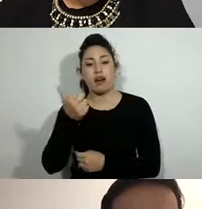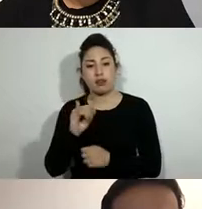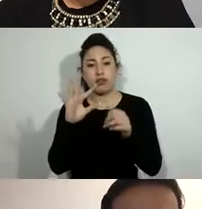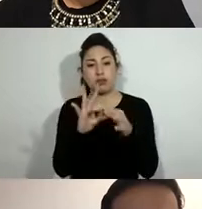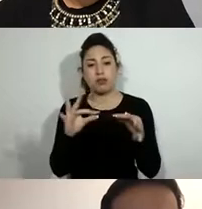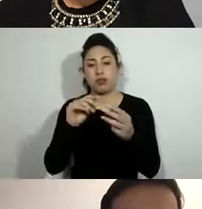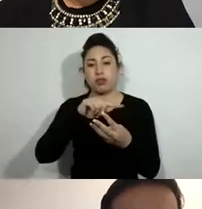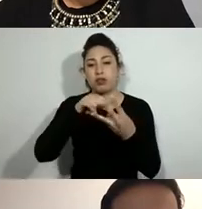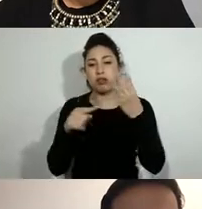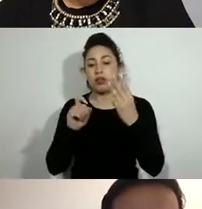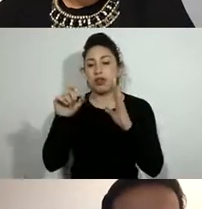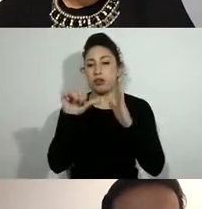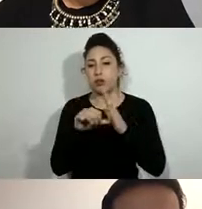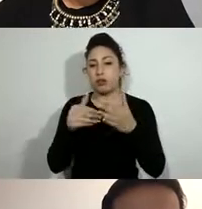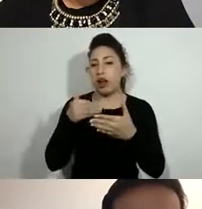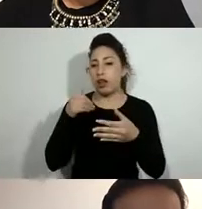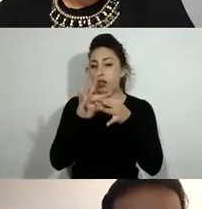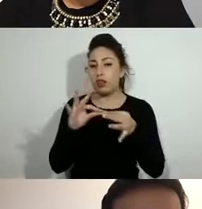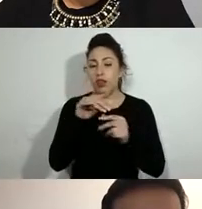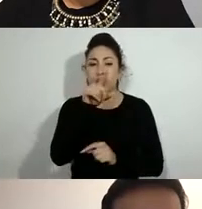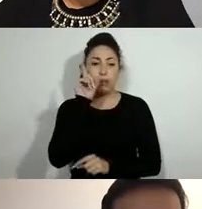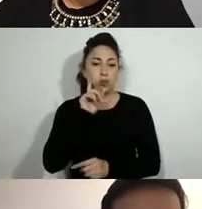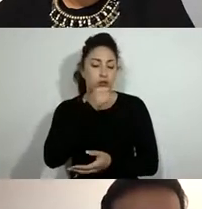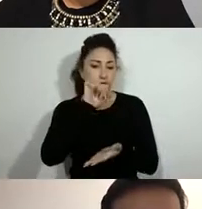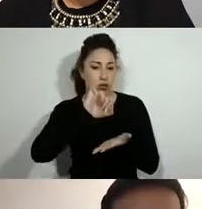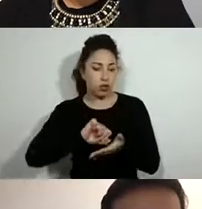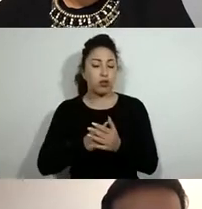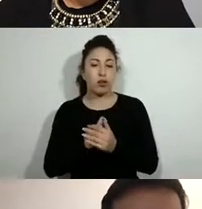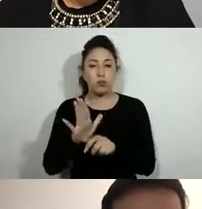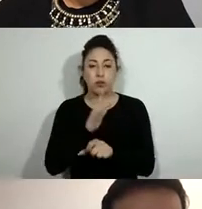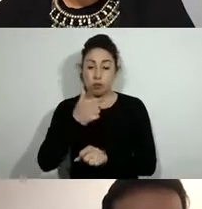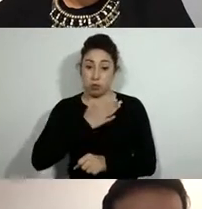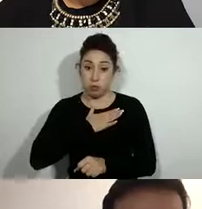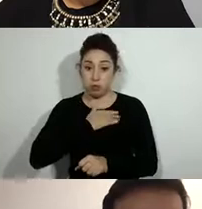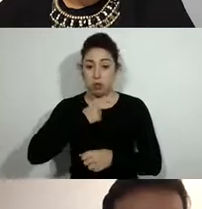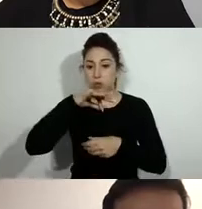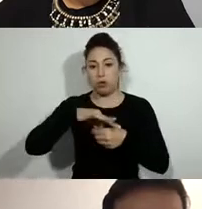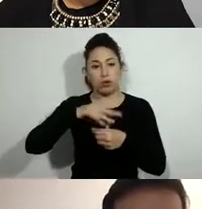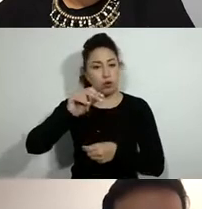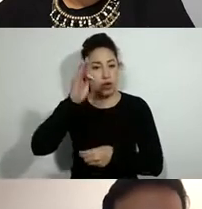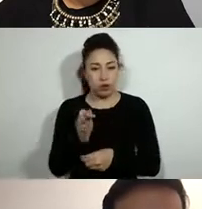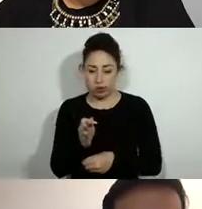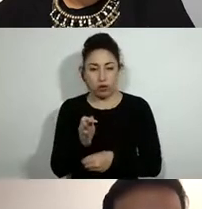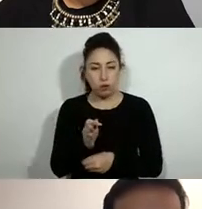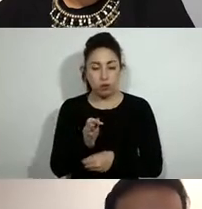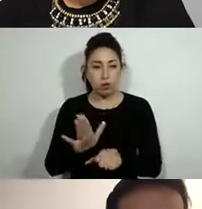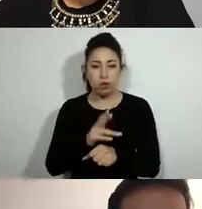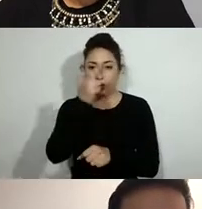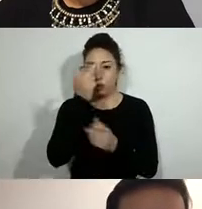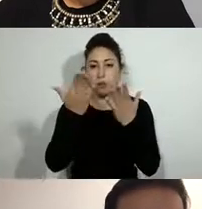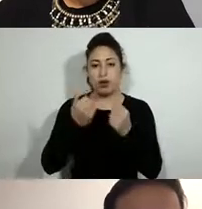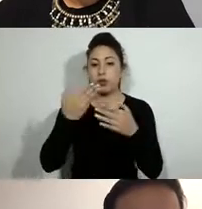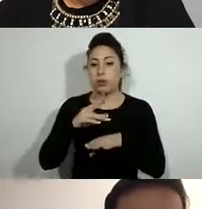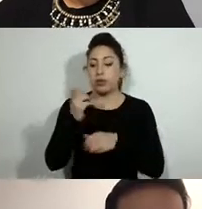disposiciones a las que ha dado lectura la diputada secretaria. Por eso es que votaré en contra, porque no está debidamente fundada y motivado el turno